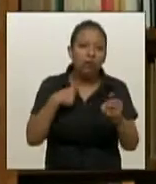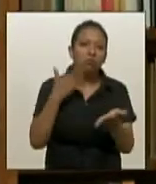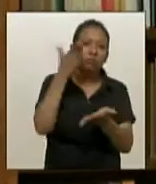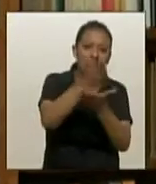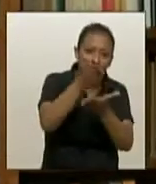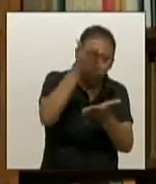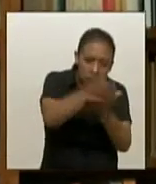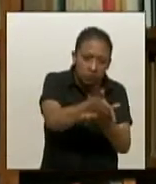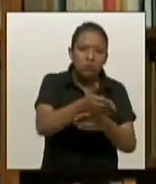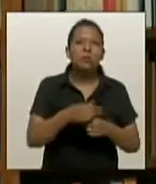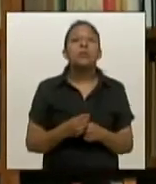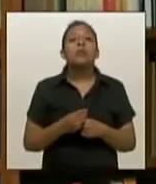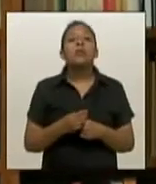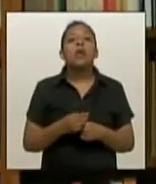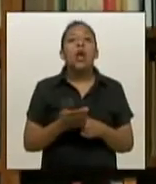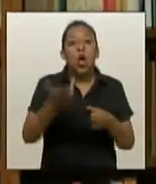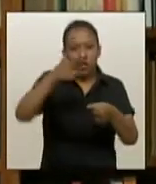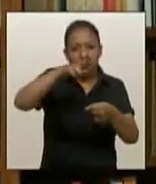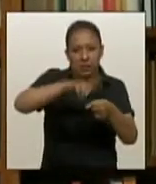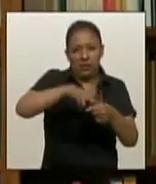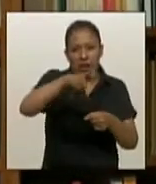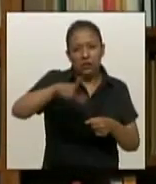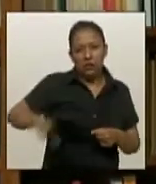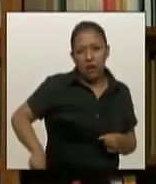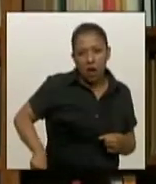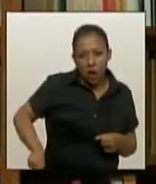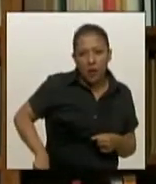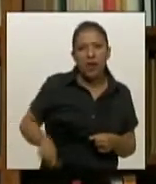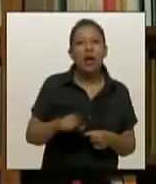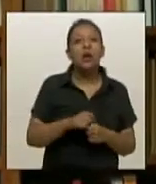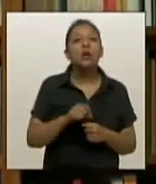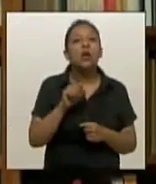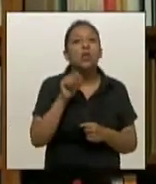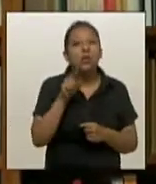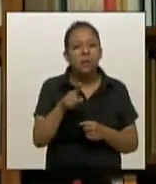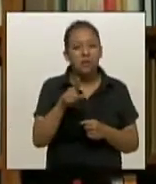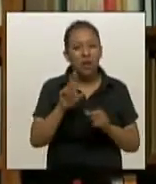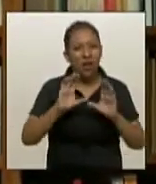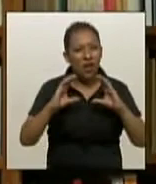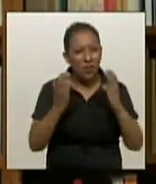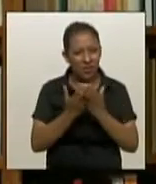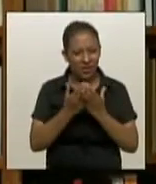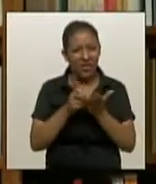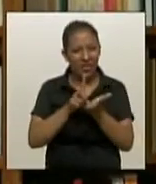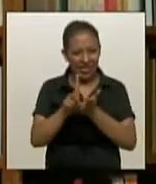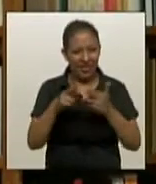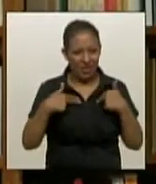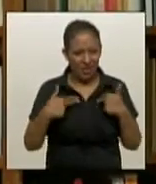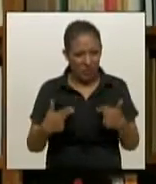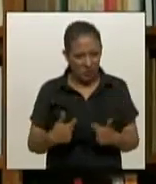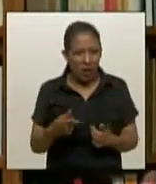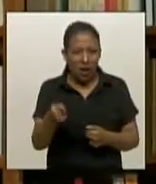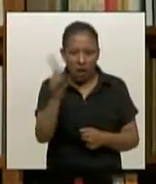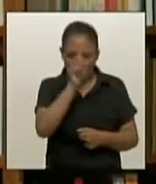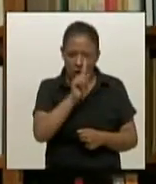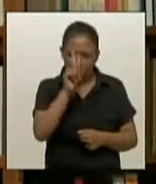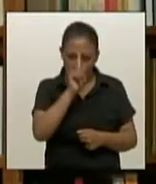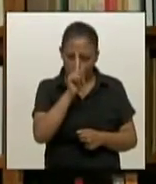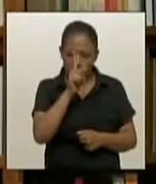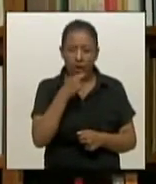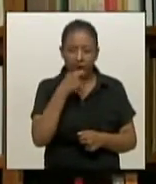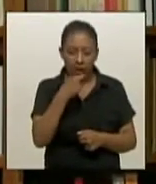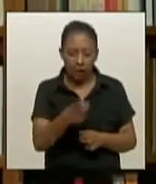van los hospitales públicos, incluso las comisiones de derechos humanos. La mayoría de las recomendaciones las han